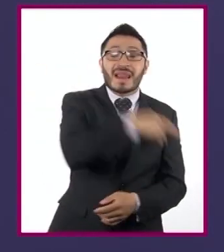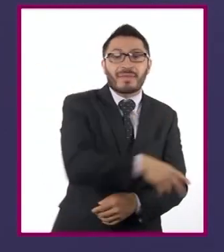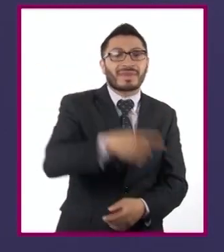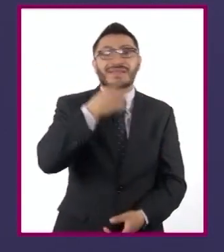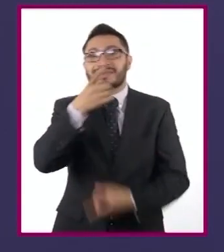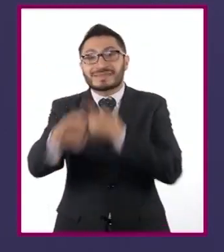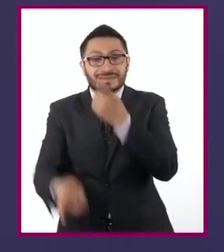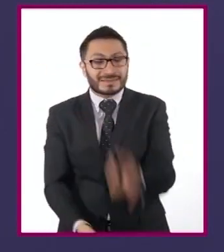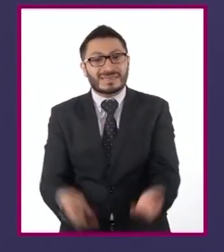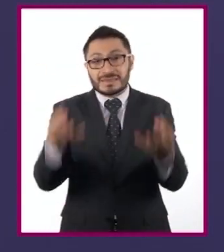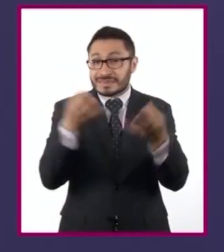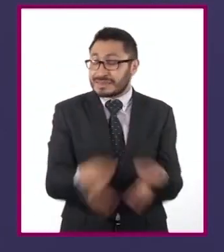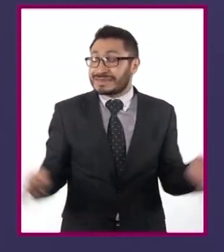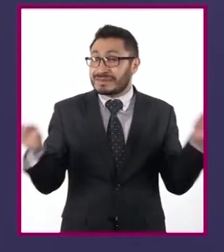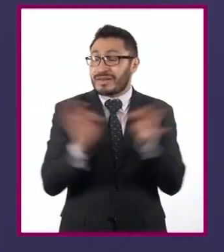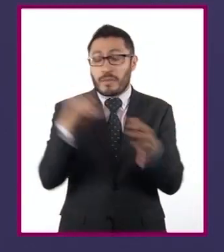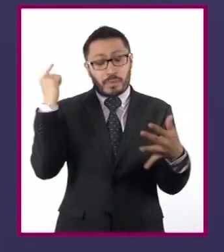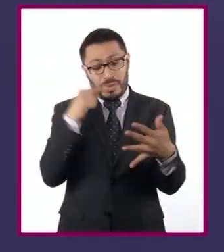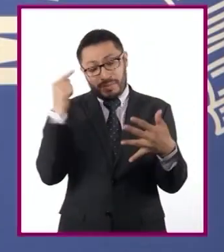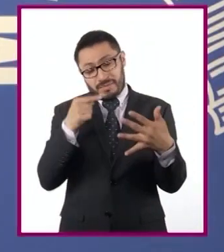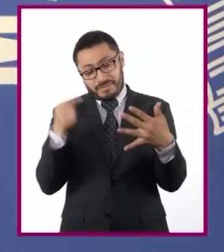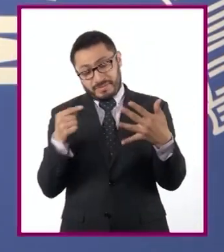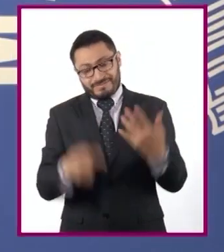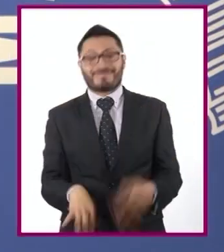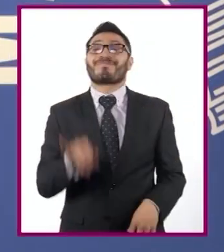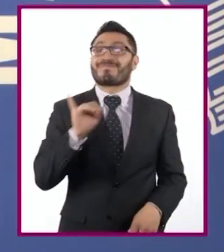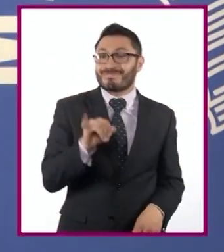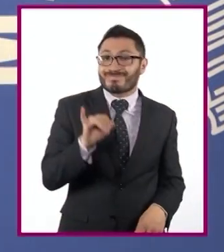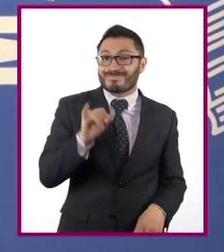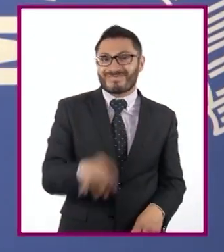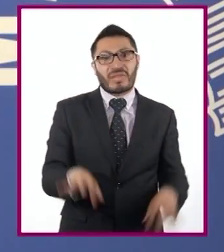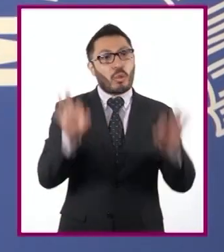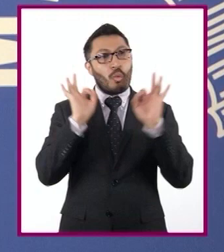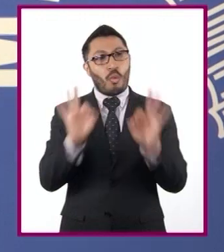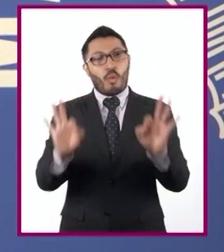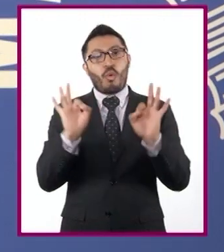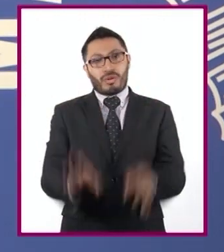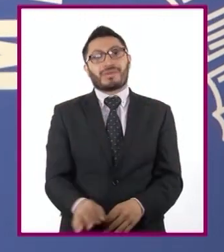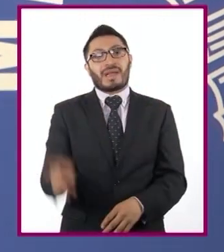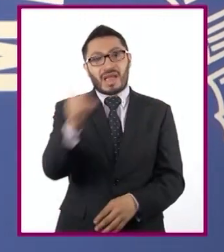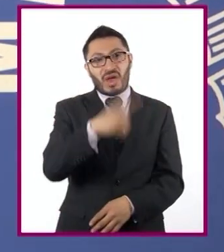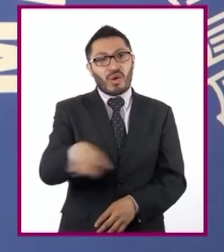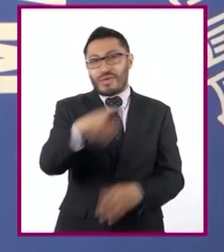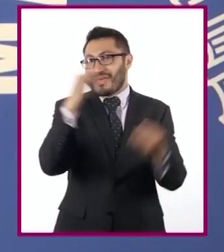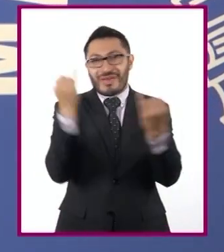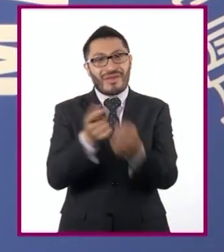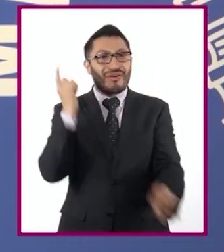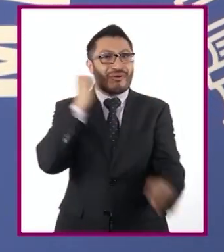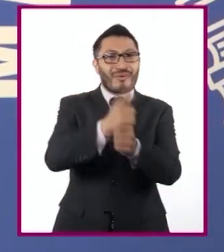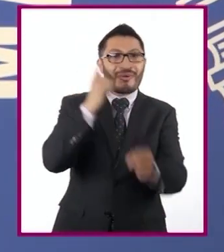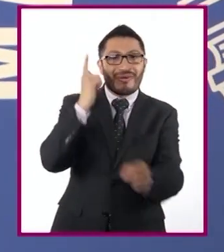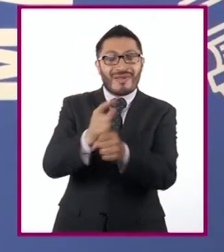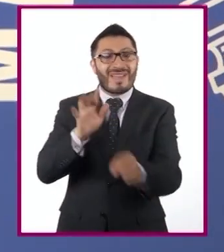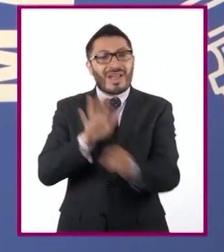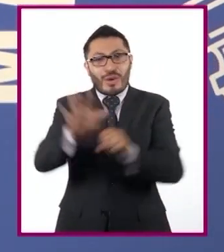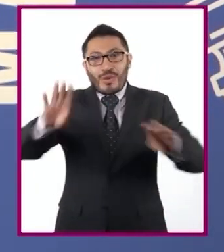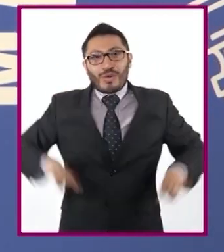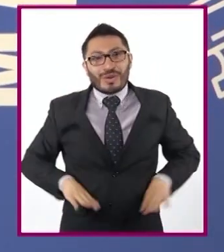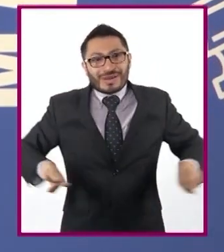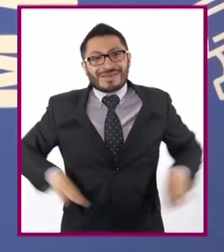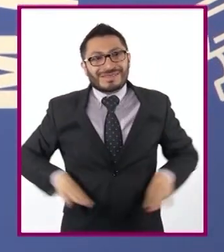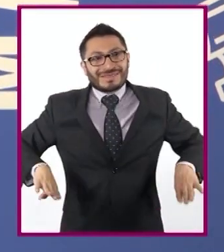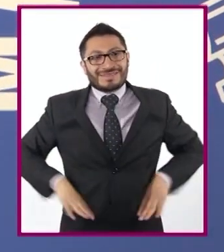dijeron cosas importantes. Muy bien, excelente. ¿Ustedes también lograron identificar estos